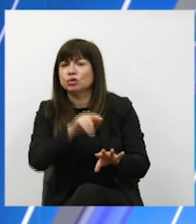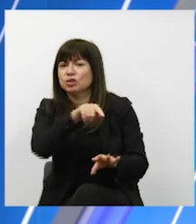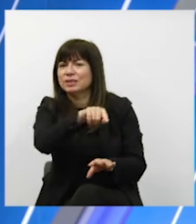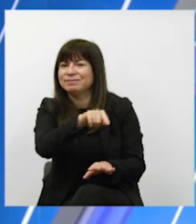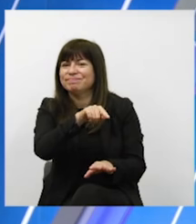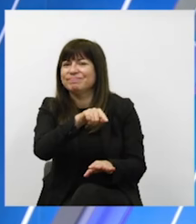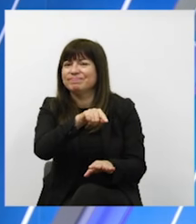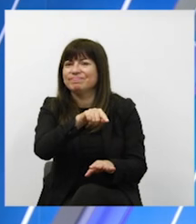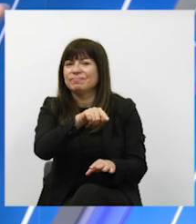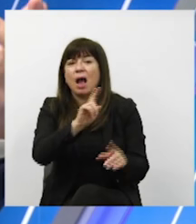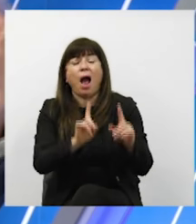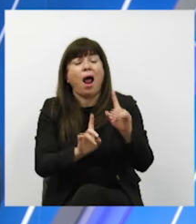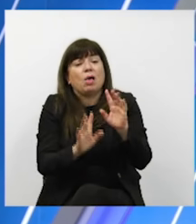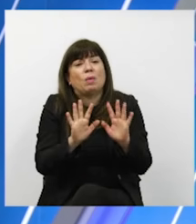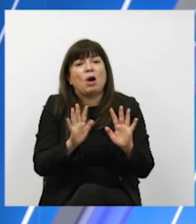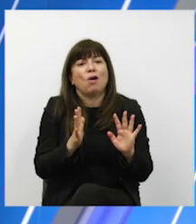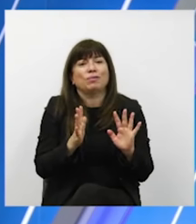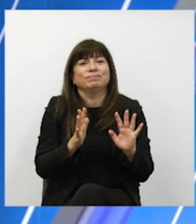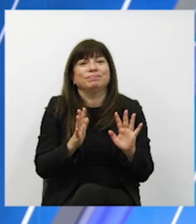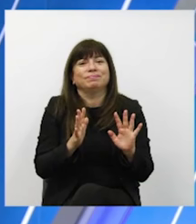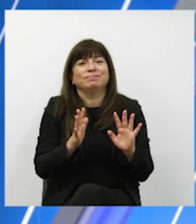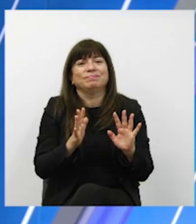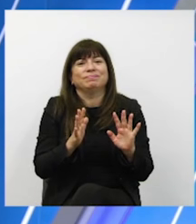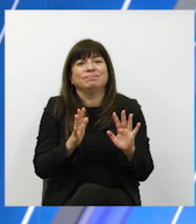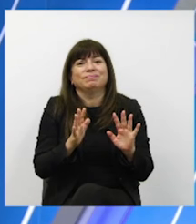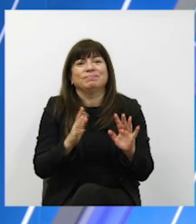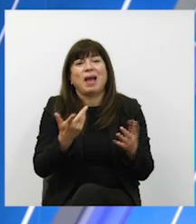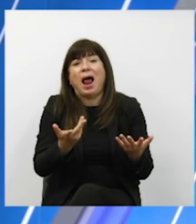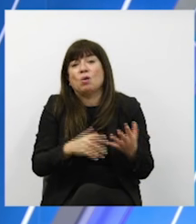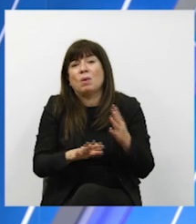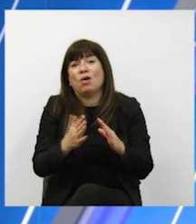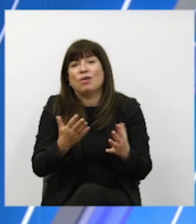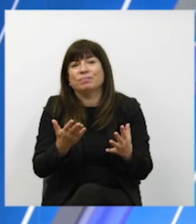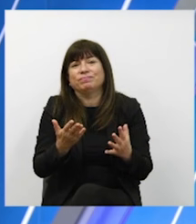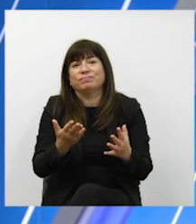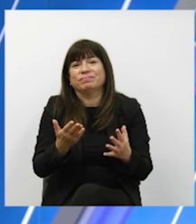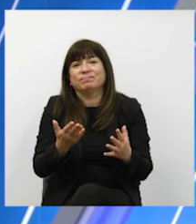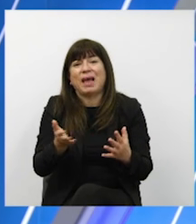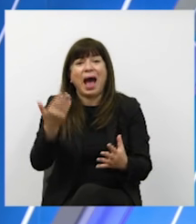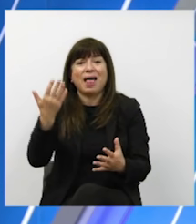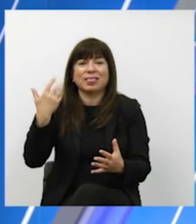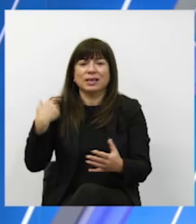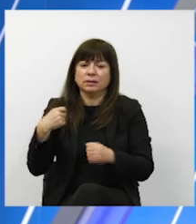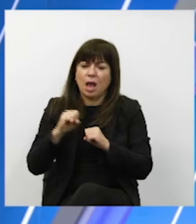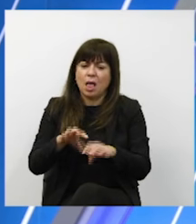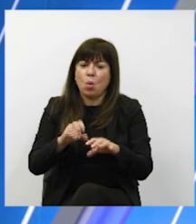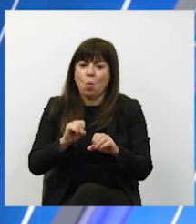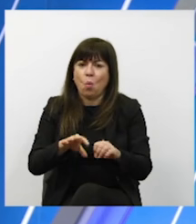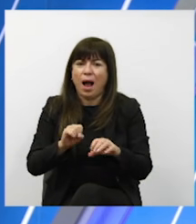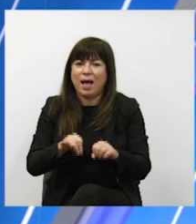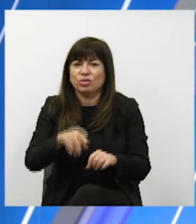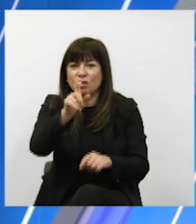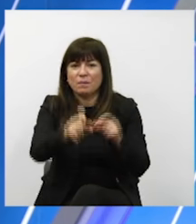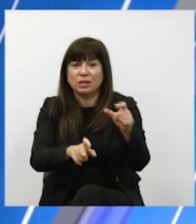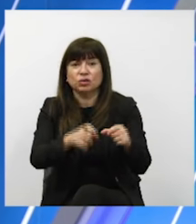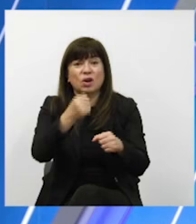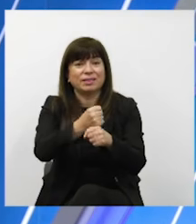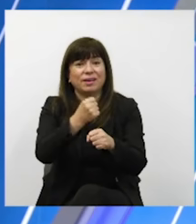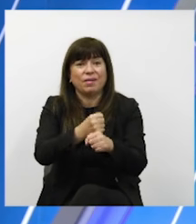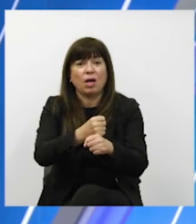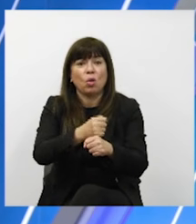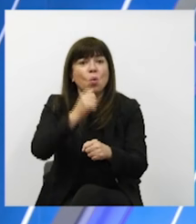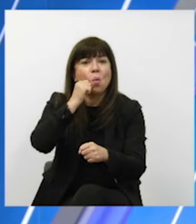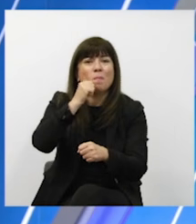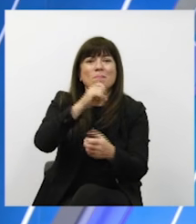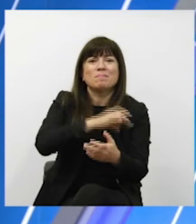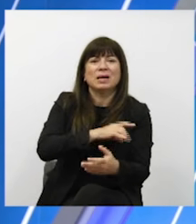políticas que a lo mejor vienen, a mí me gusta mucho la primera infancia, de la primera infancia educando al capital humano chileno,